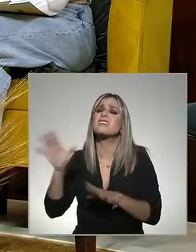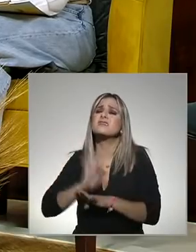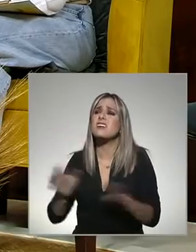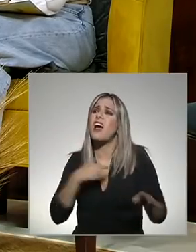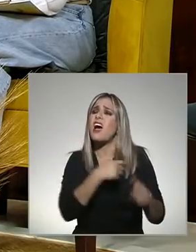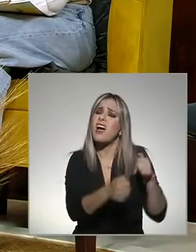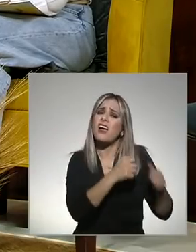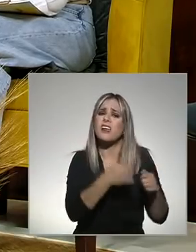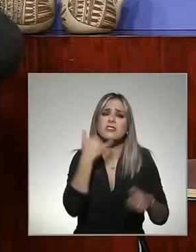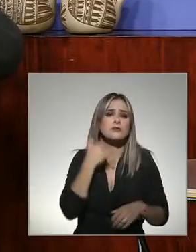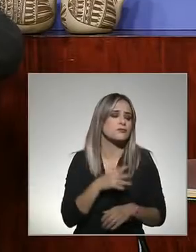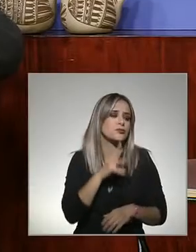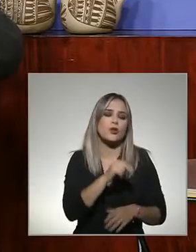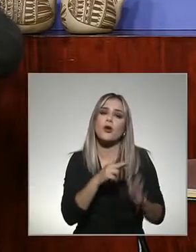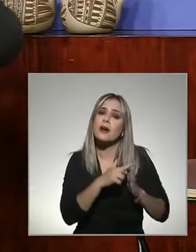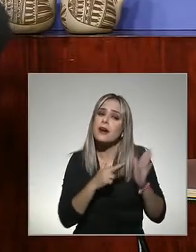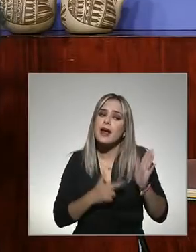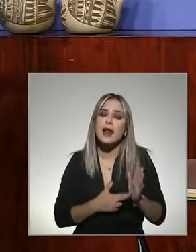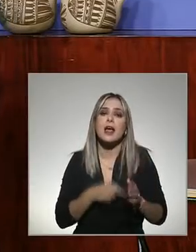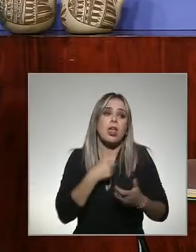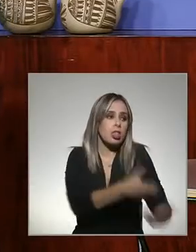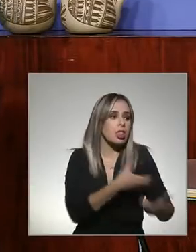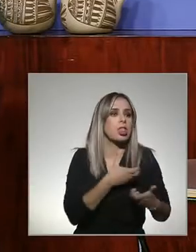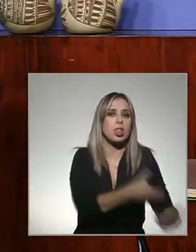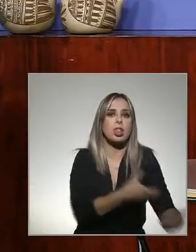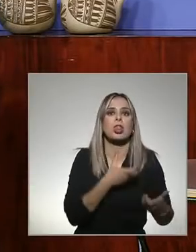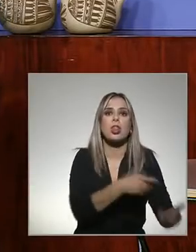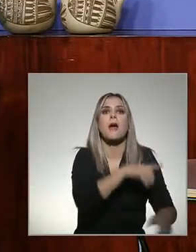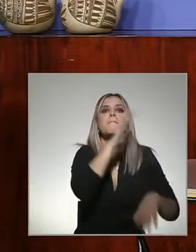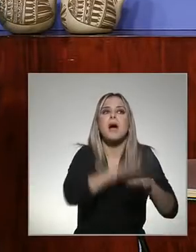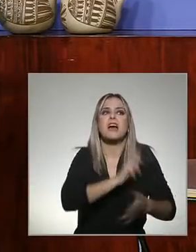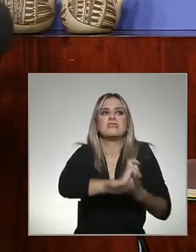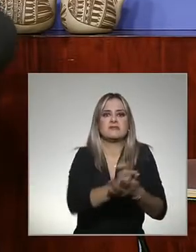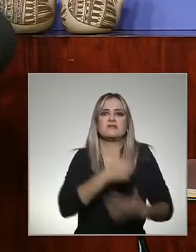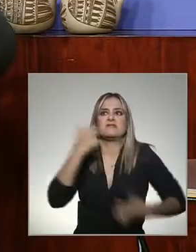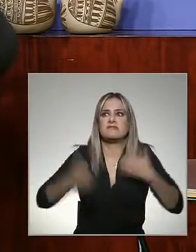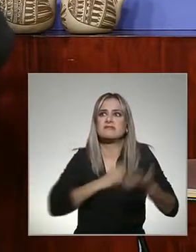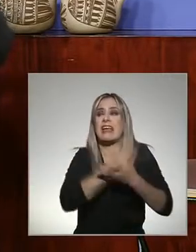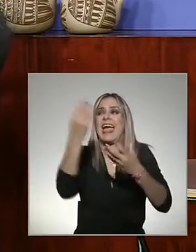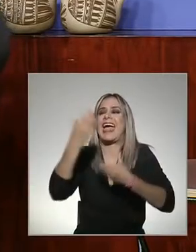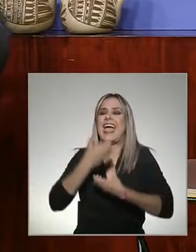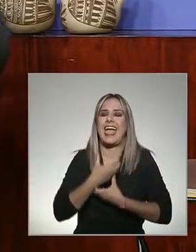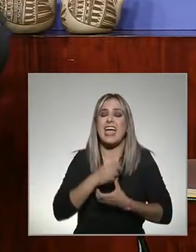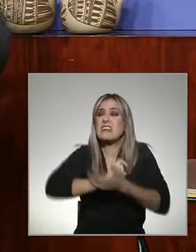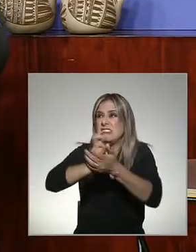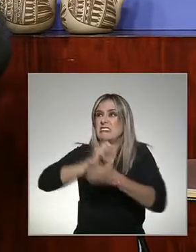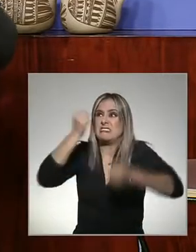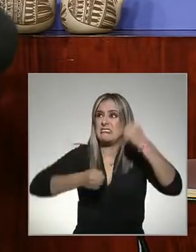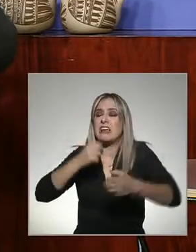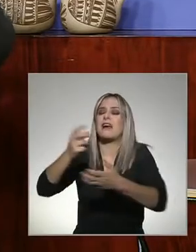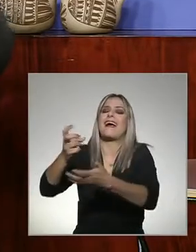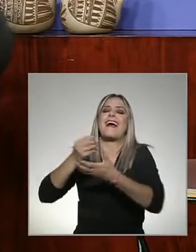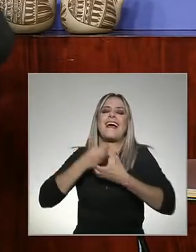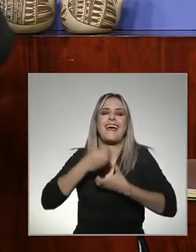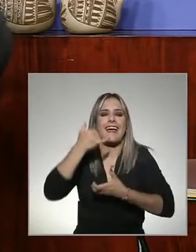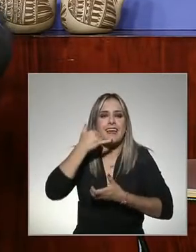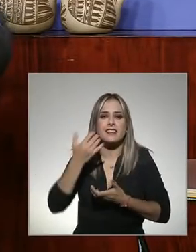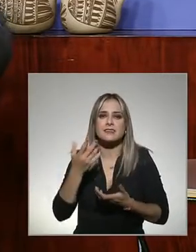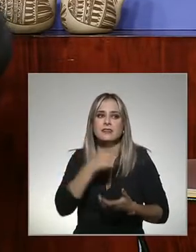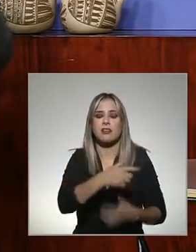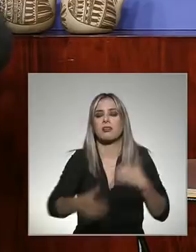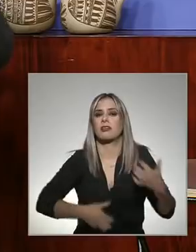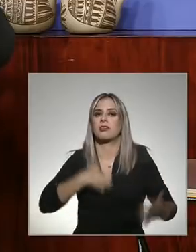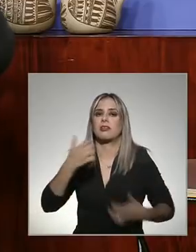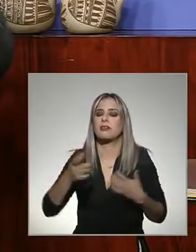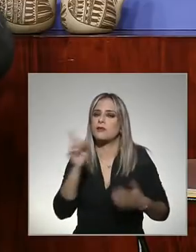qué? ¿Por qué no funcionó? ¿Por qué me hizo más berrinche? Pues es que eso es, quiere decir que sí estás haciendo algo porque el niño está haciendo más berrinche, y el adolescente está enojando más